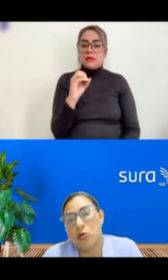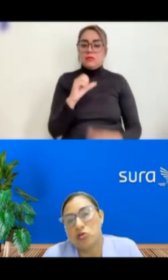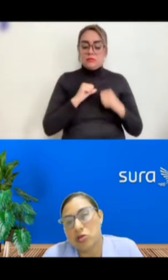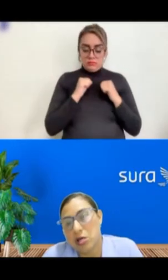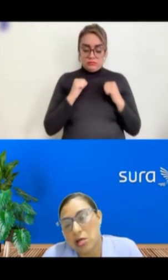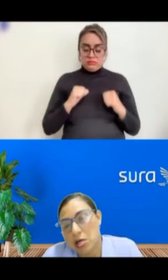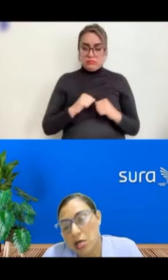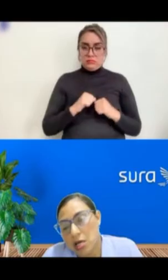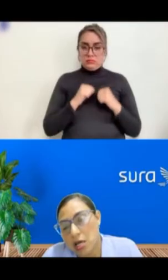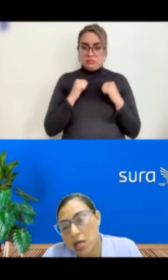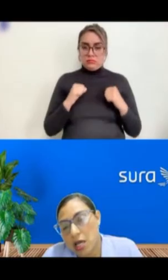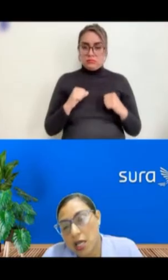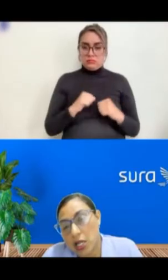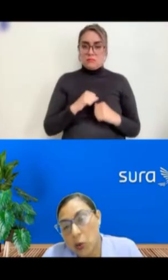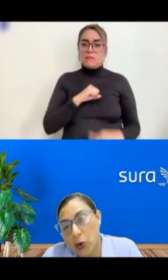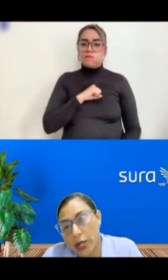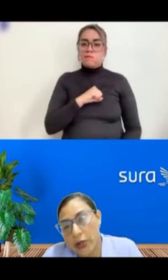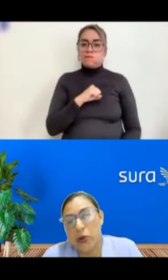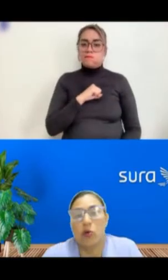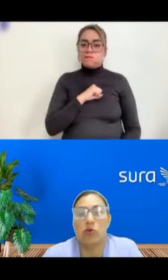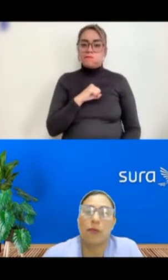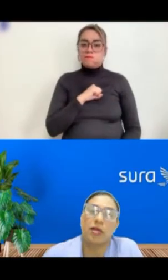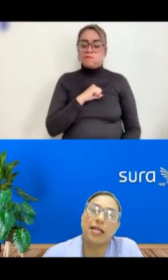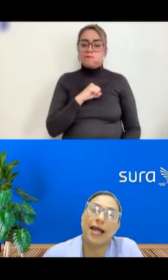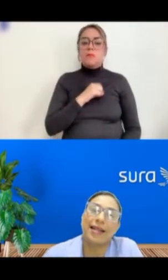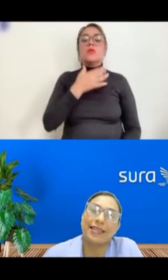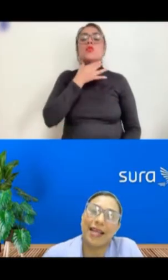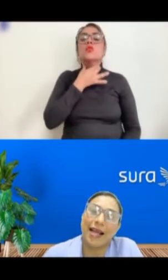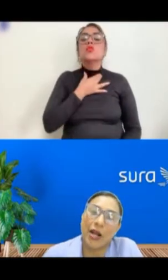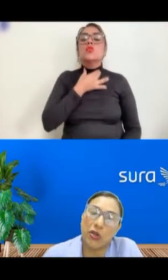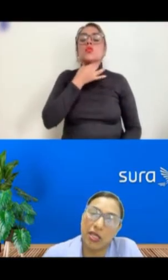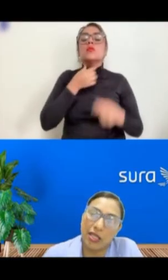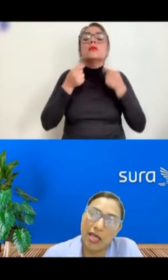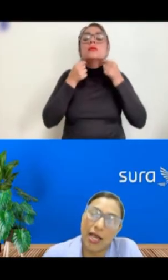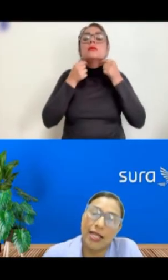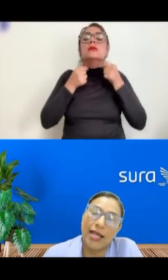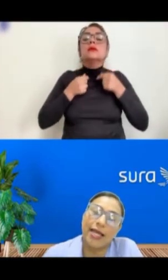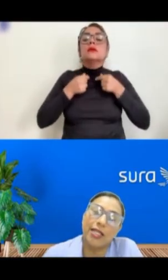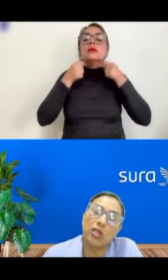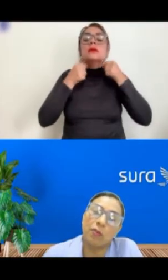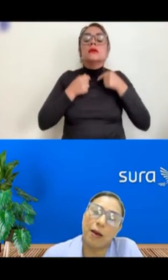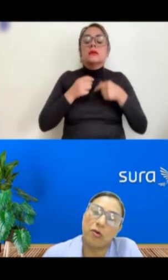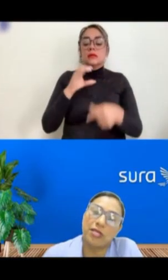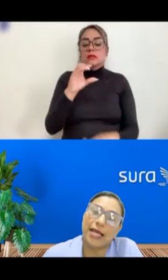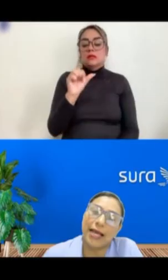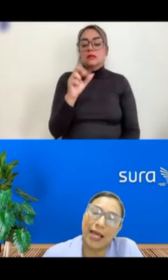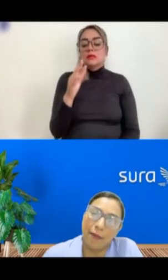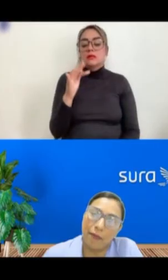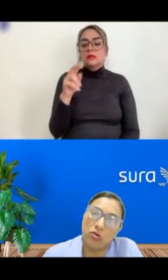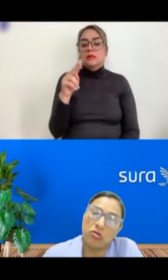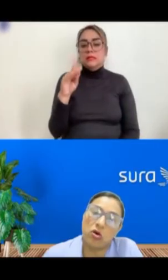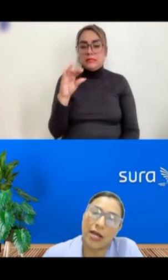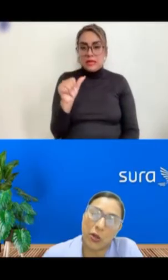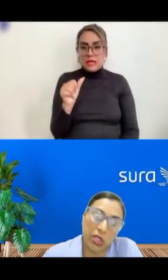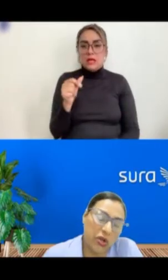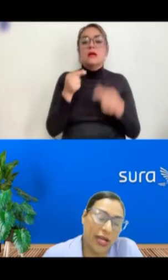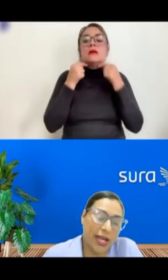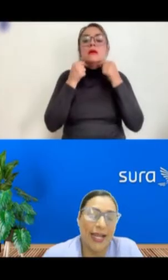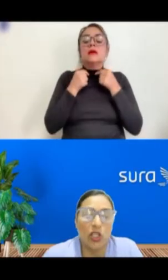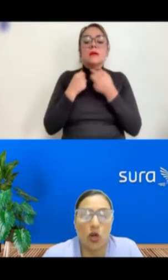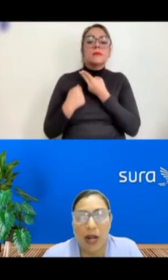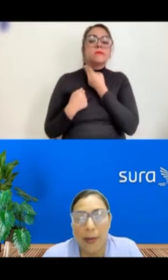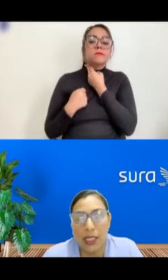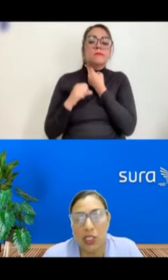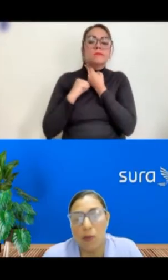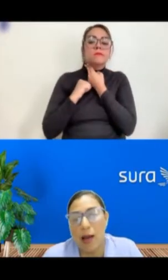lo encontramos en el cuello, que encontramos la arteria carotidia, y ahí tomamos el pulso